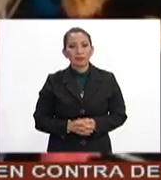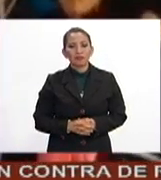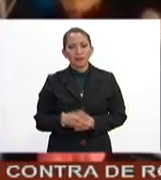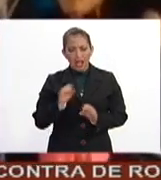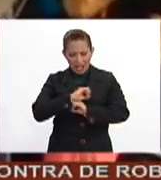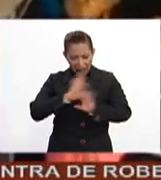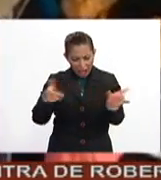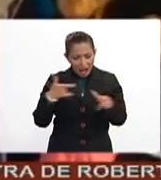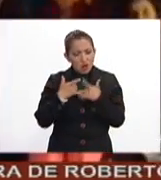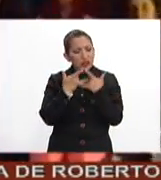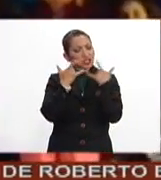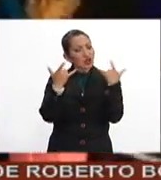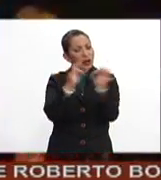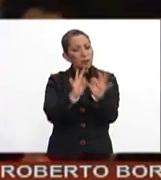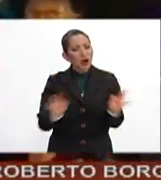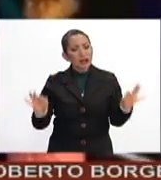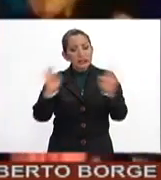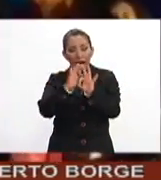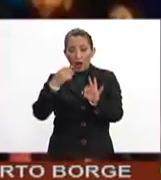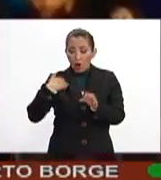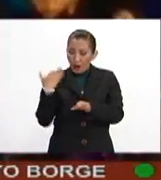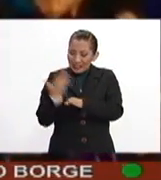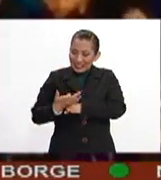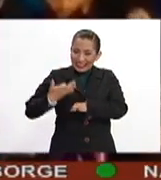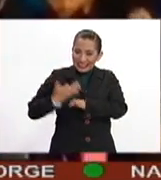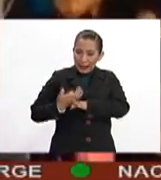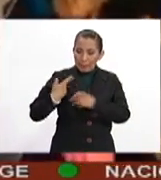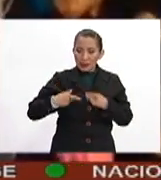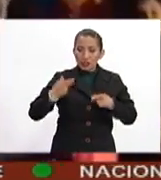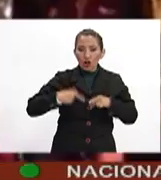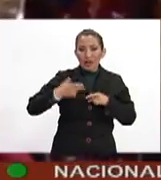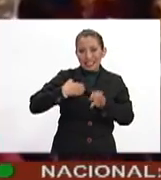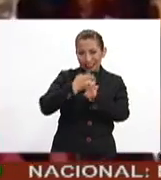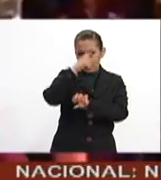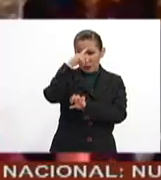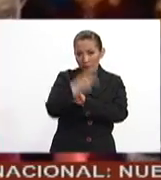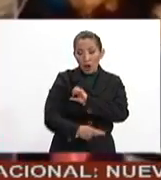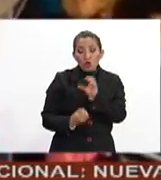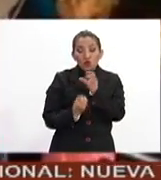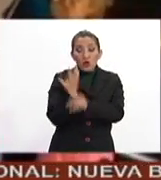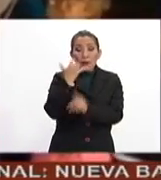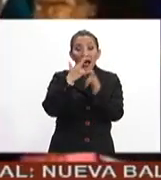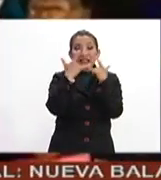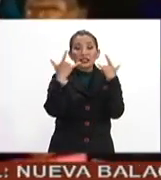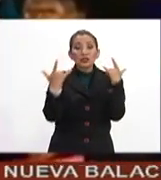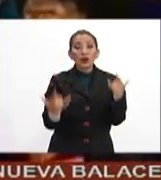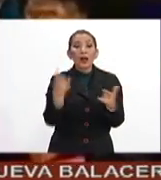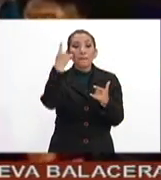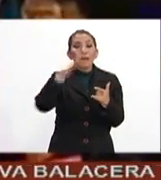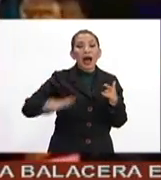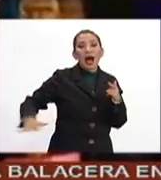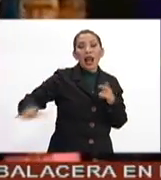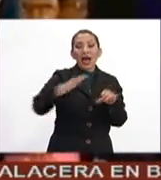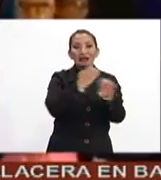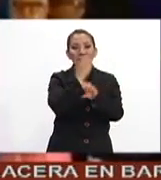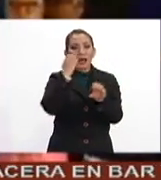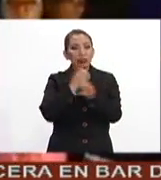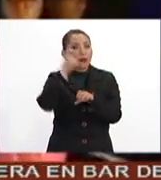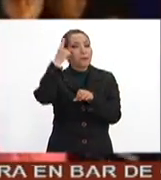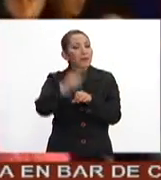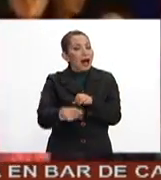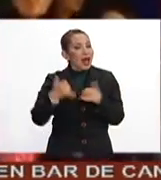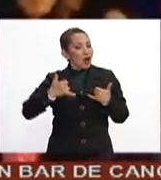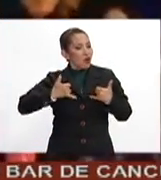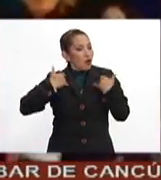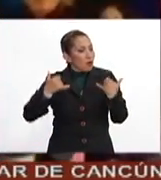que vamos a hacer historia. Es nuestro momento que los mexiquenses hagamos una nueva historia para nuestro Estado, para